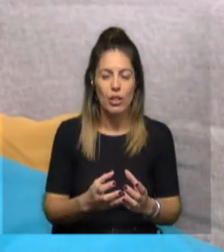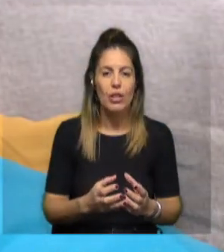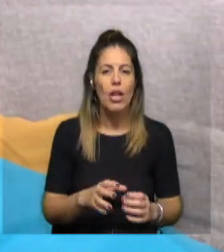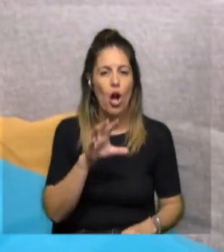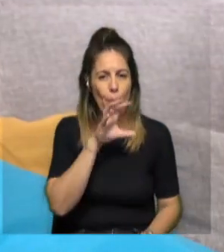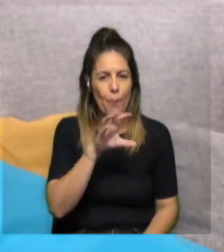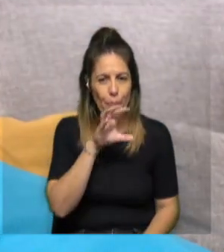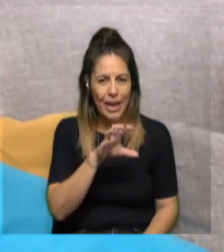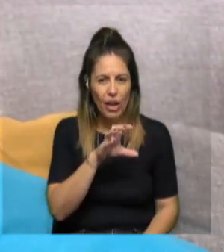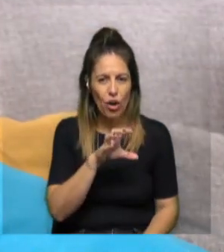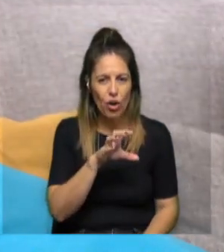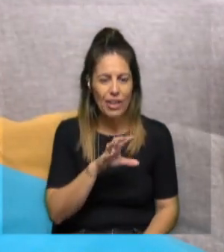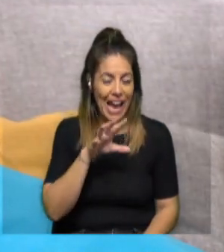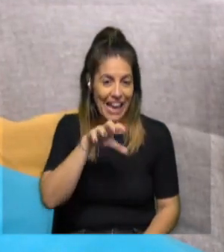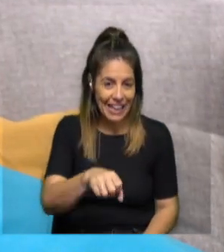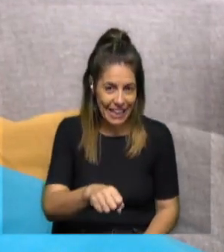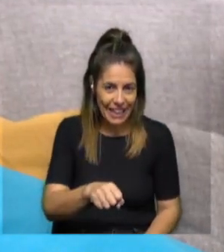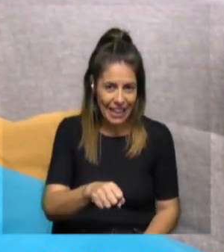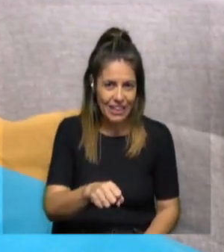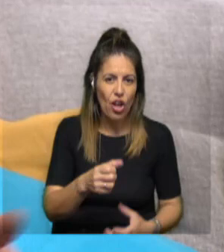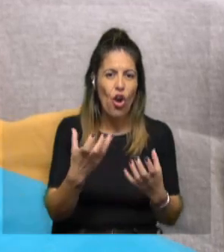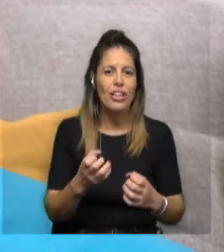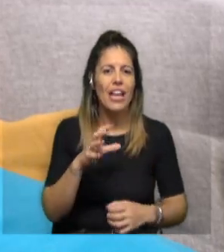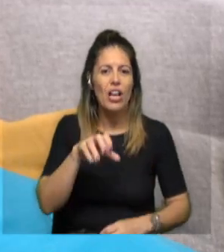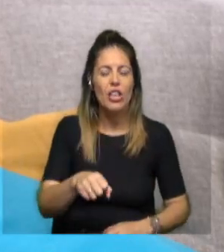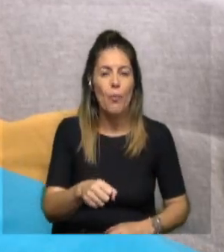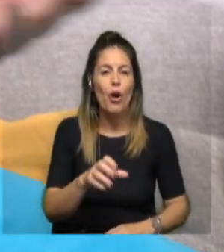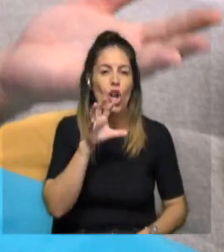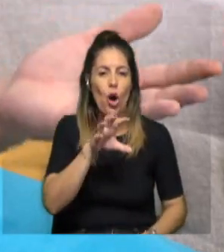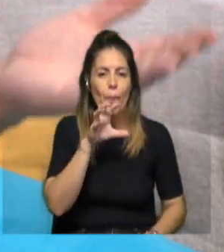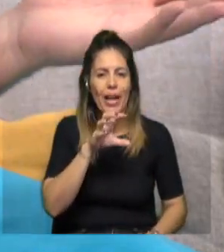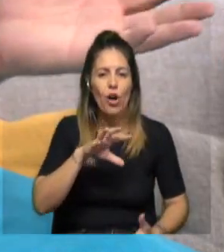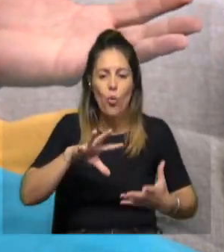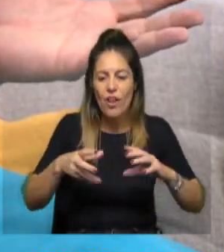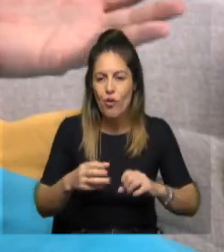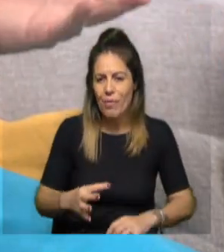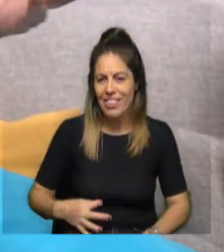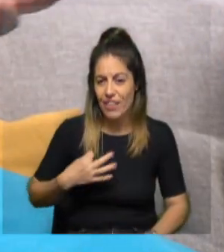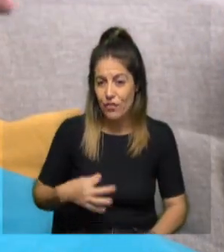perros se agredan o quieran... Porque los perros tienen una forma de vivir...